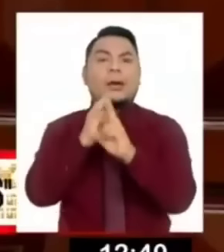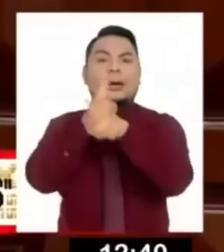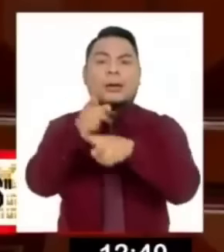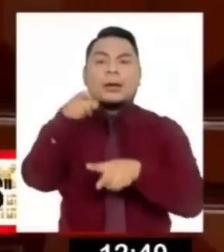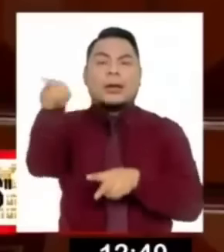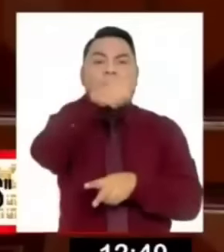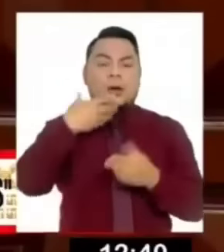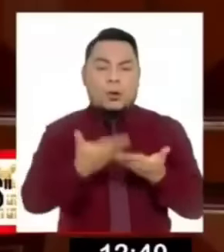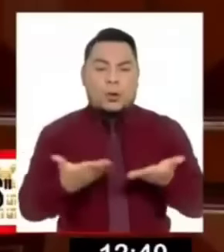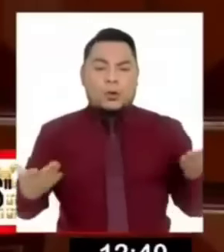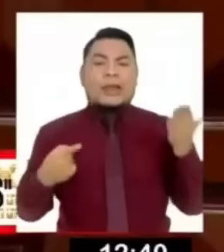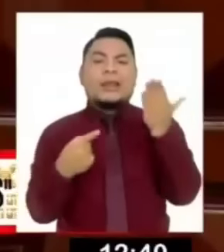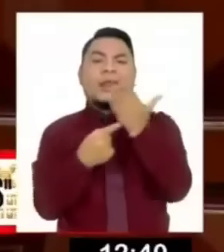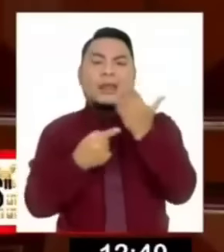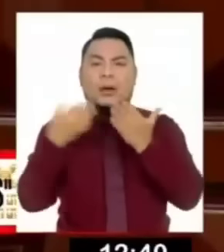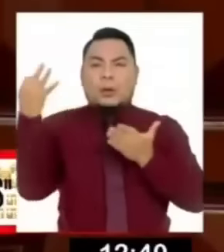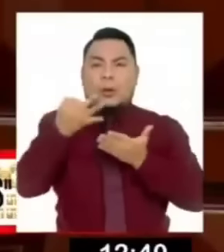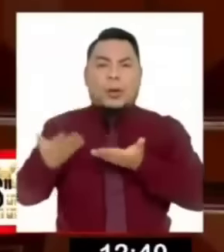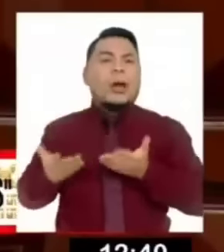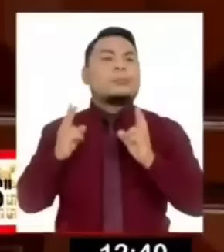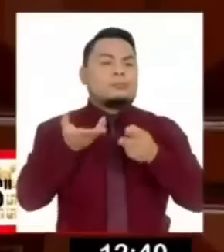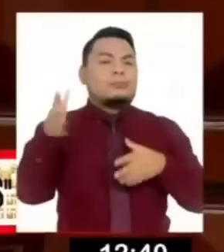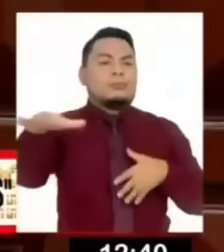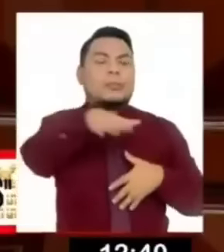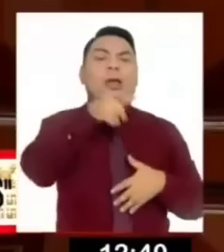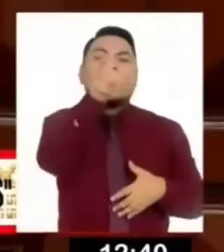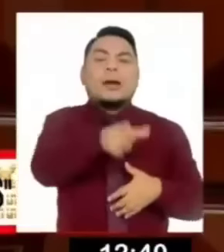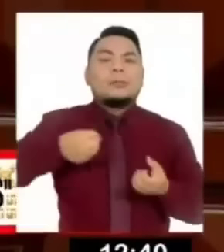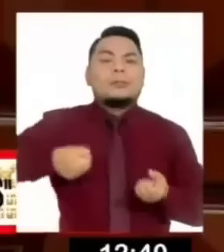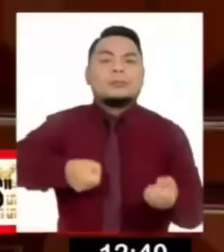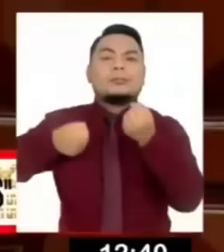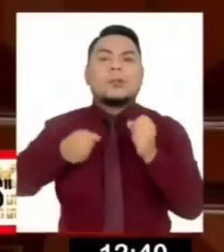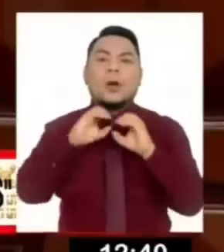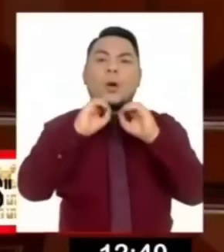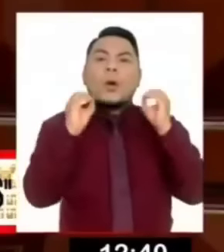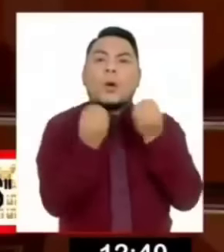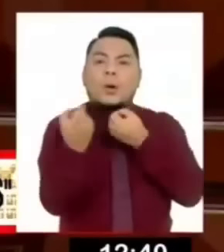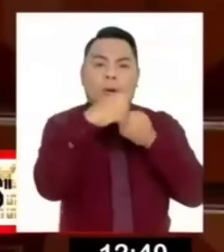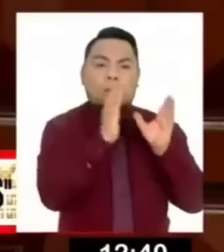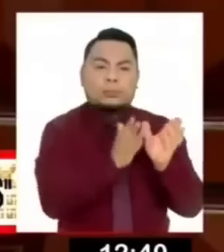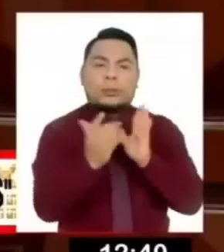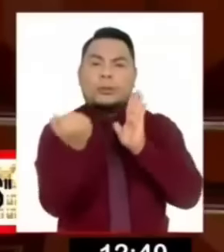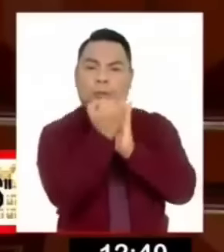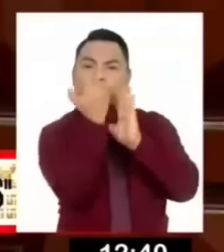darles equipos y tecnología de punta a los agricultores organizados.